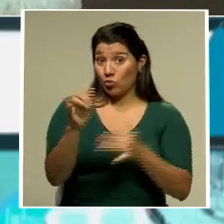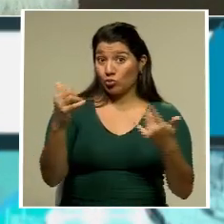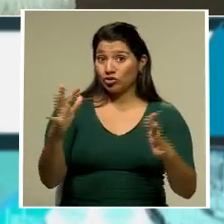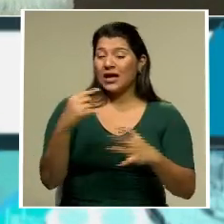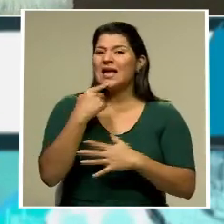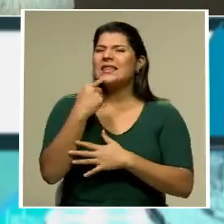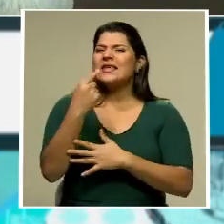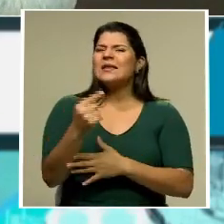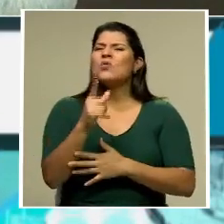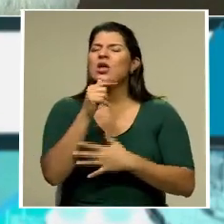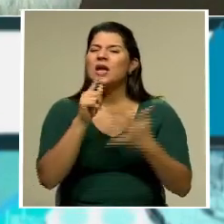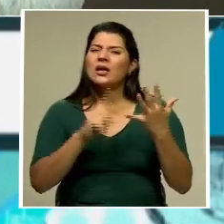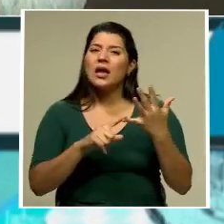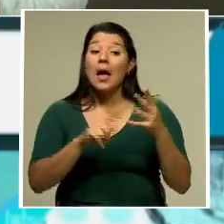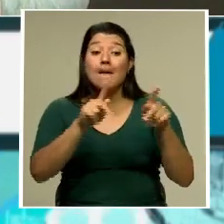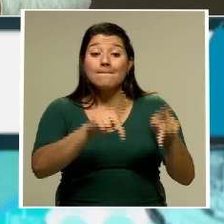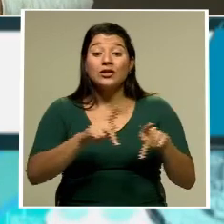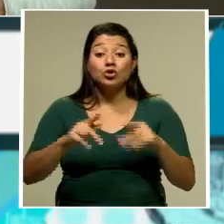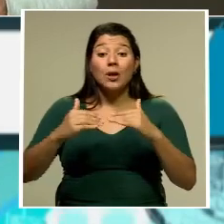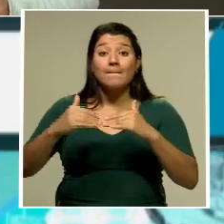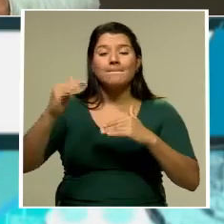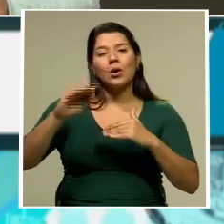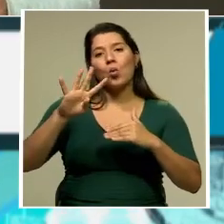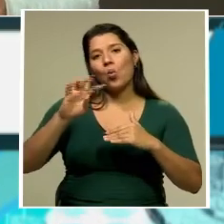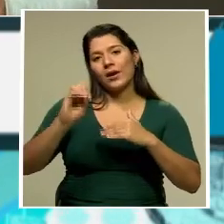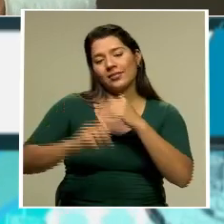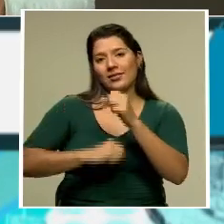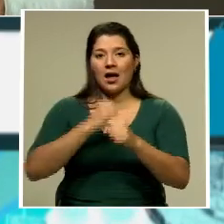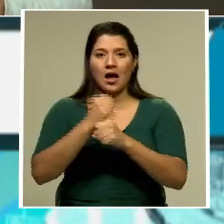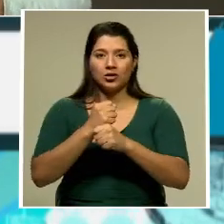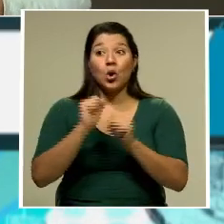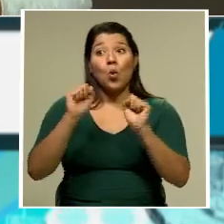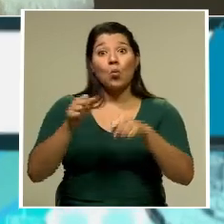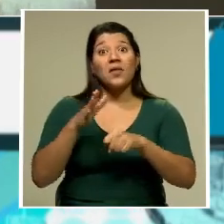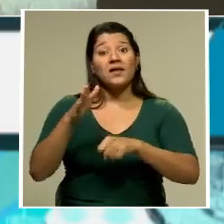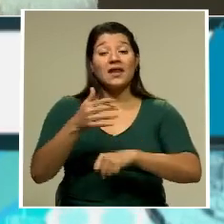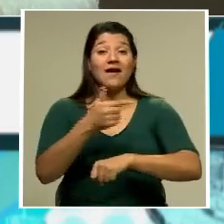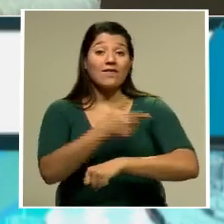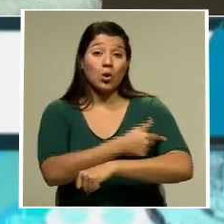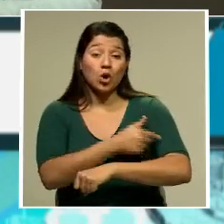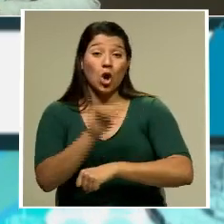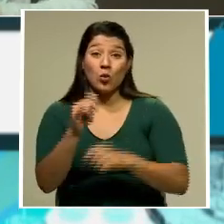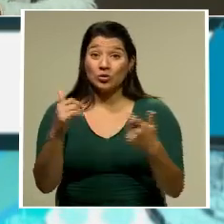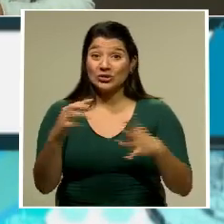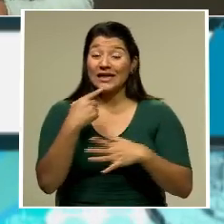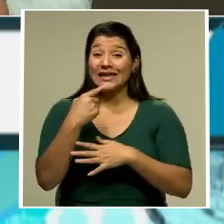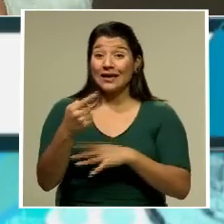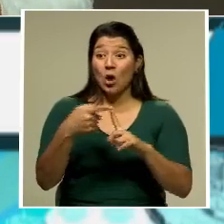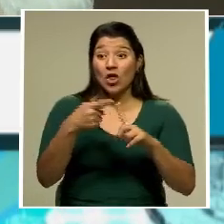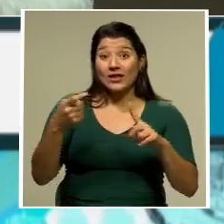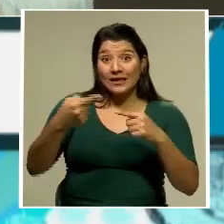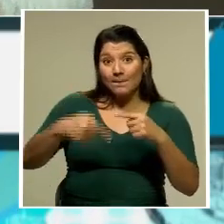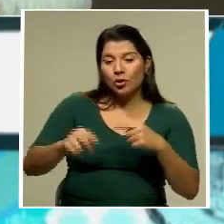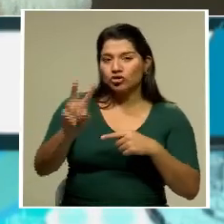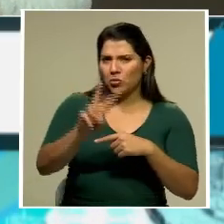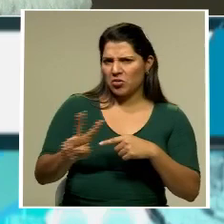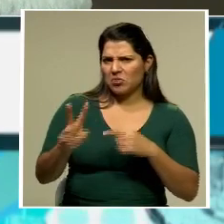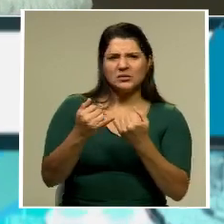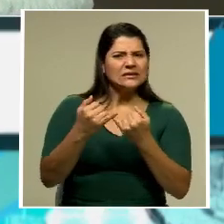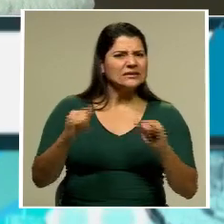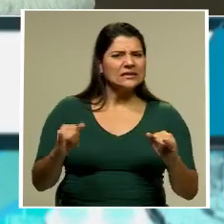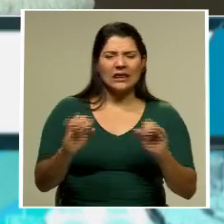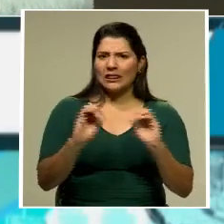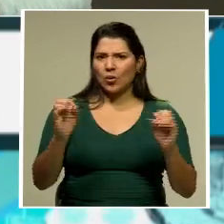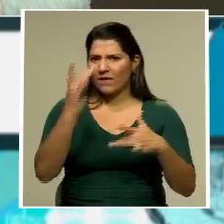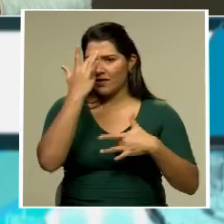anteriormente, se trata de personas mayores de 40 años que podrán vacunarse, como lo decíamos, a partir de este viernes y que no tienen factores